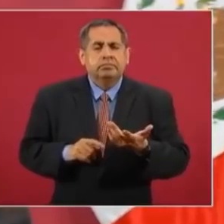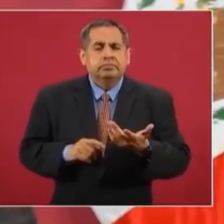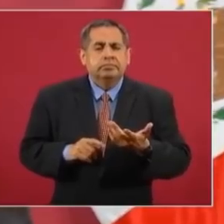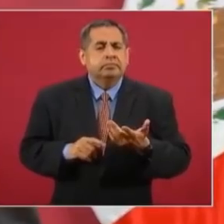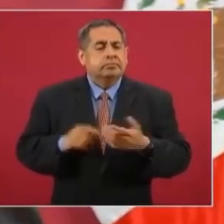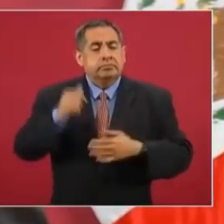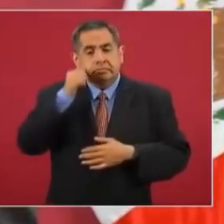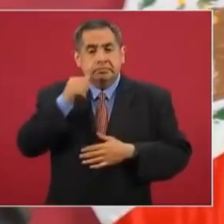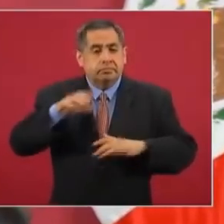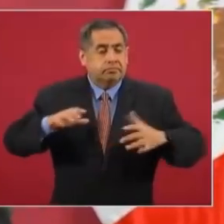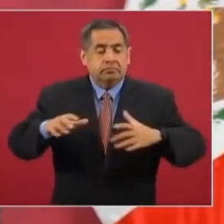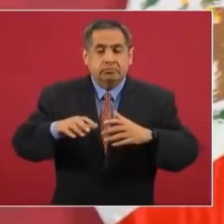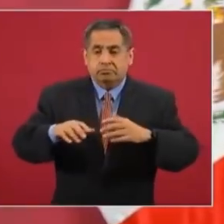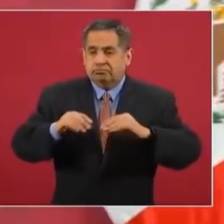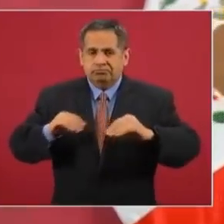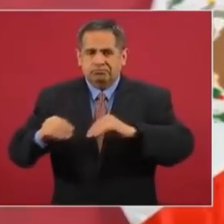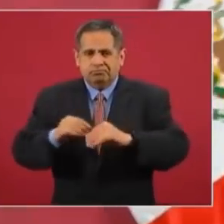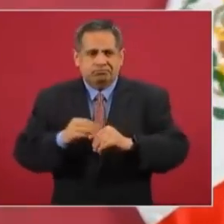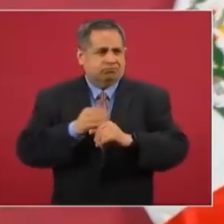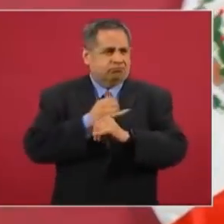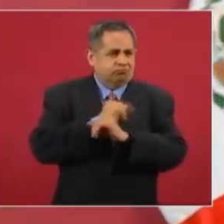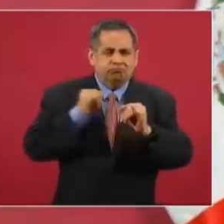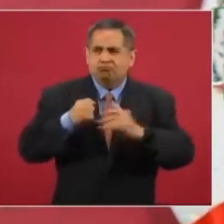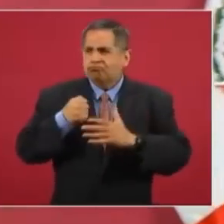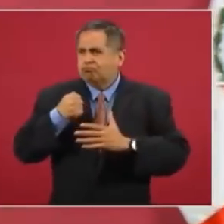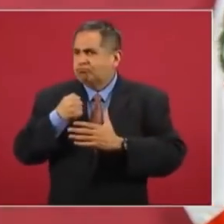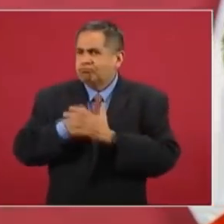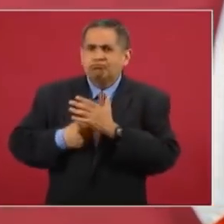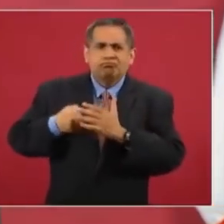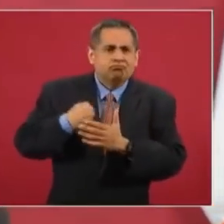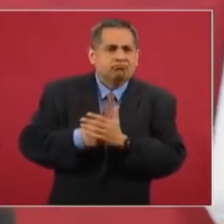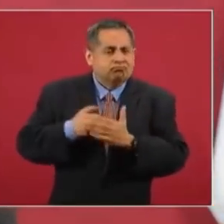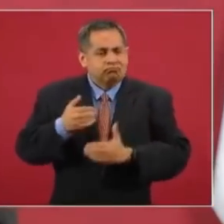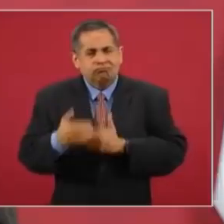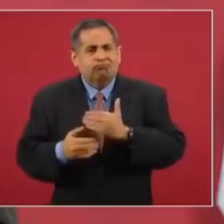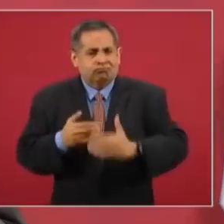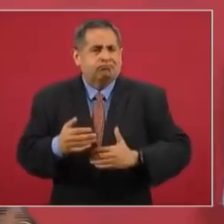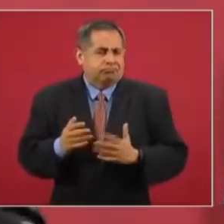siempre el movimiento de independencia fue un movimiento de vanguardia.